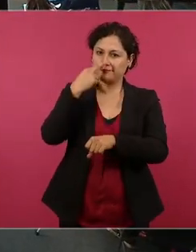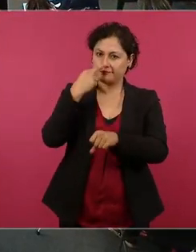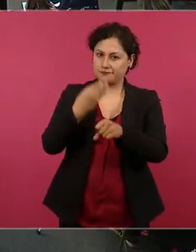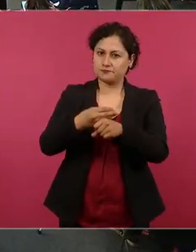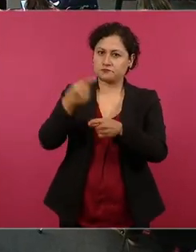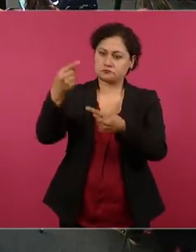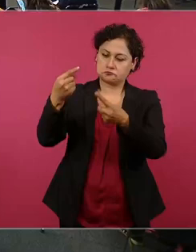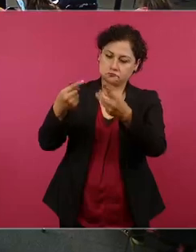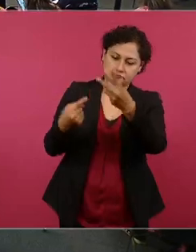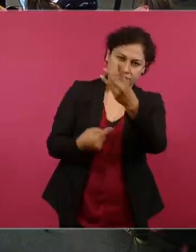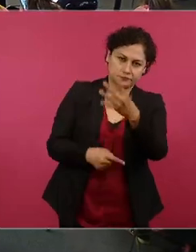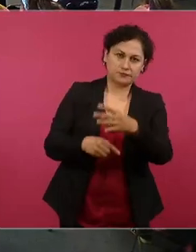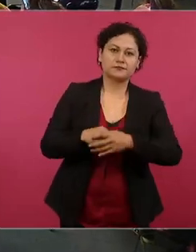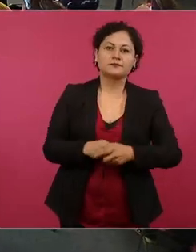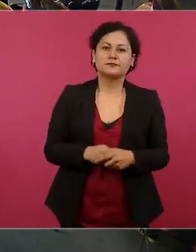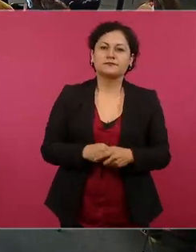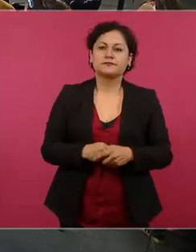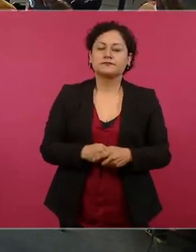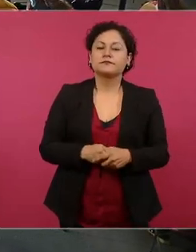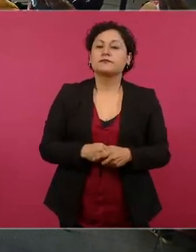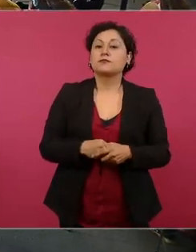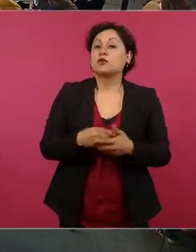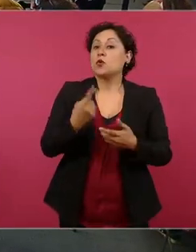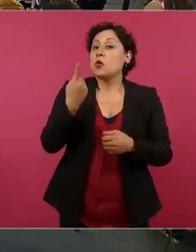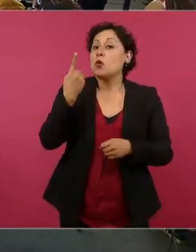Y me tocó decidir